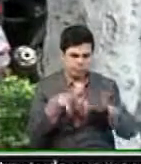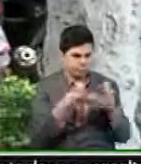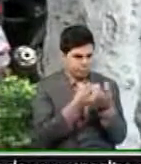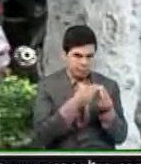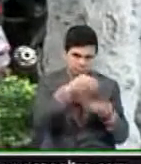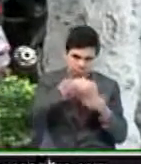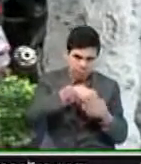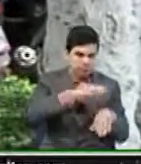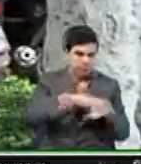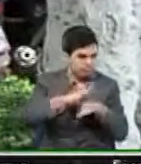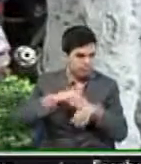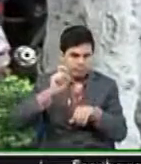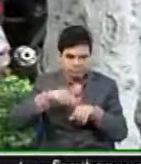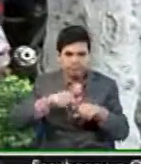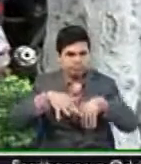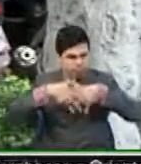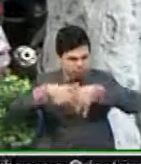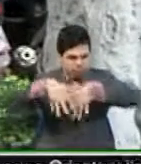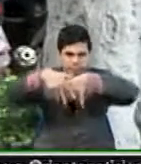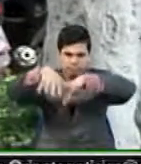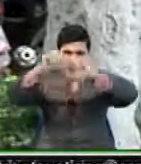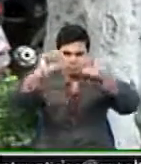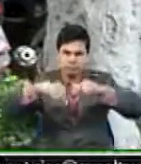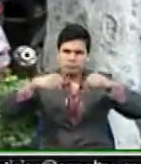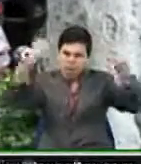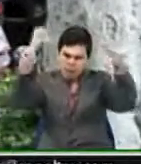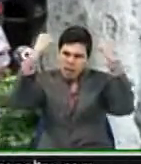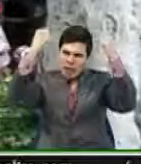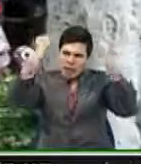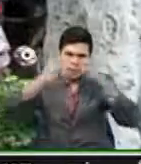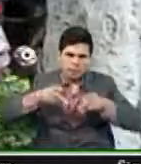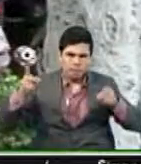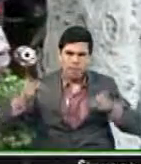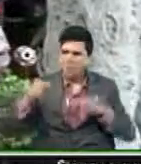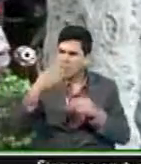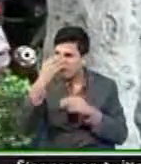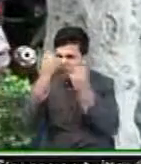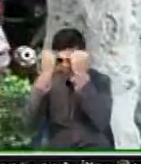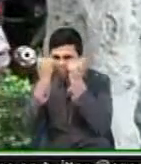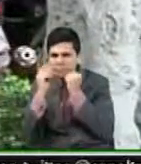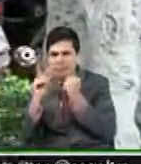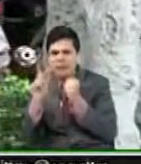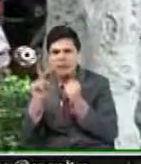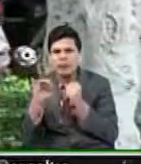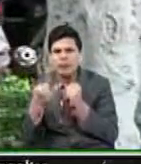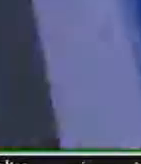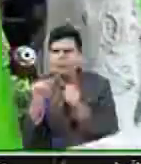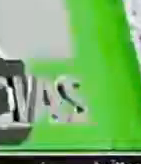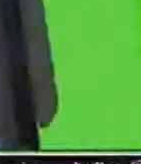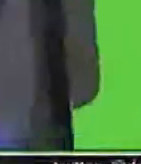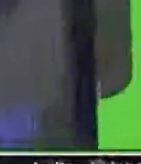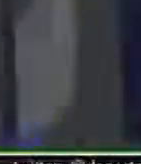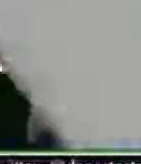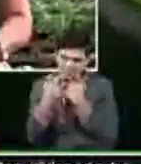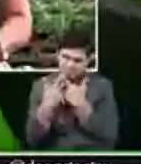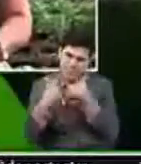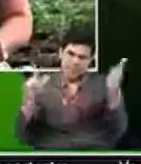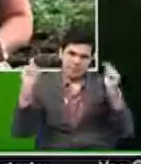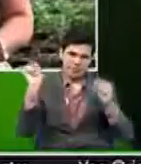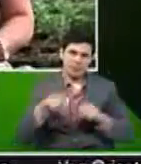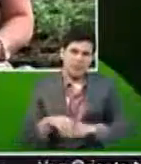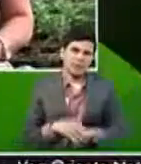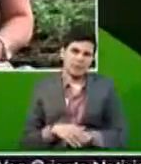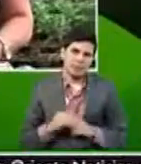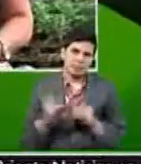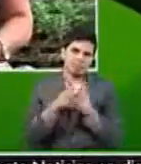despacho, para que se realice una marcha para exigirle a los captores de Daniela Mora que sea liberada lo más pronto posible. Esa es la información